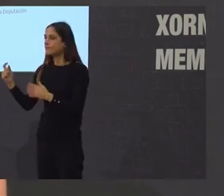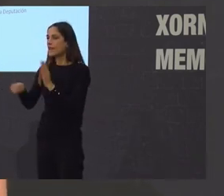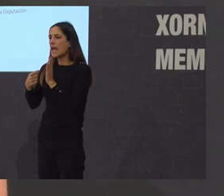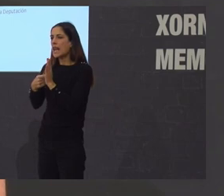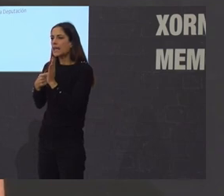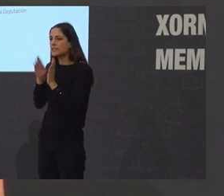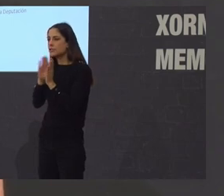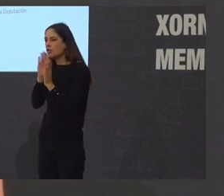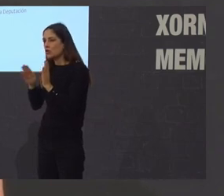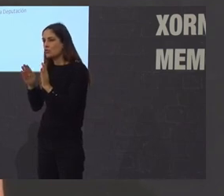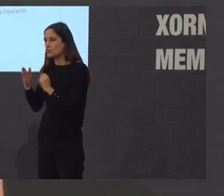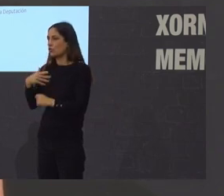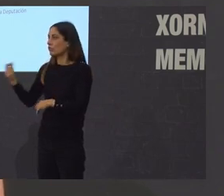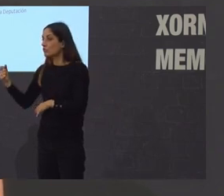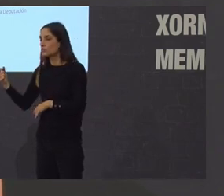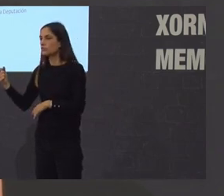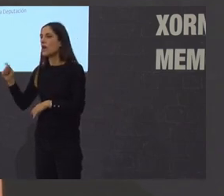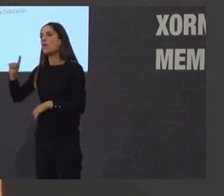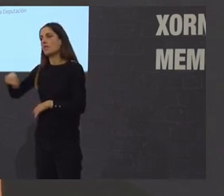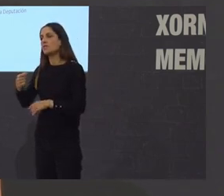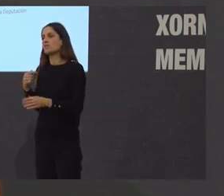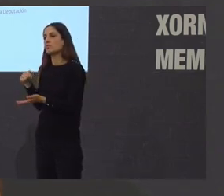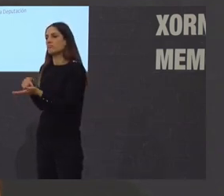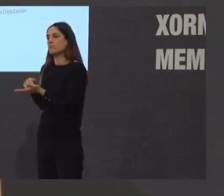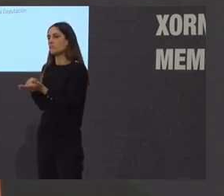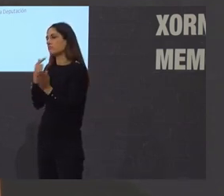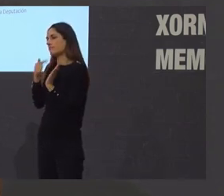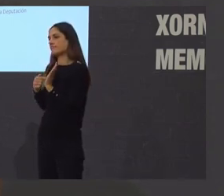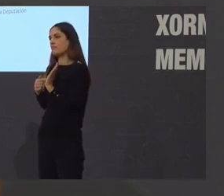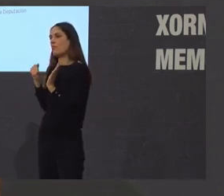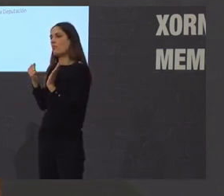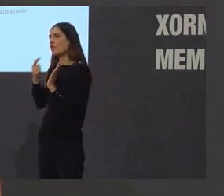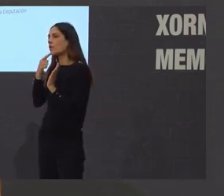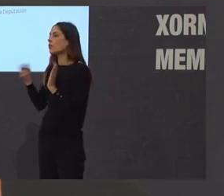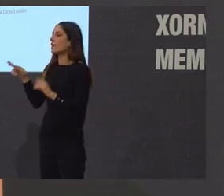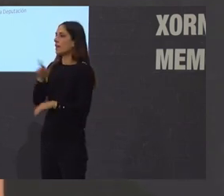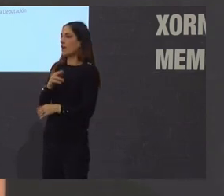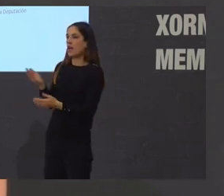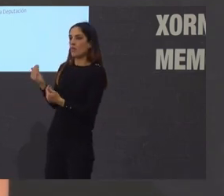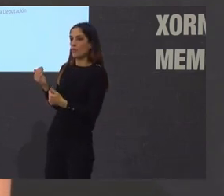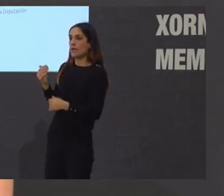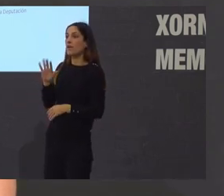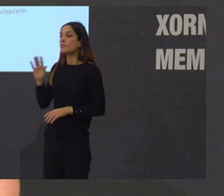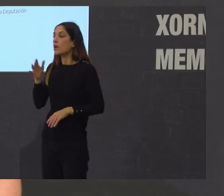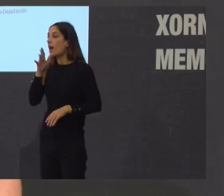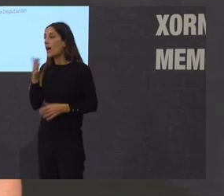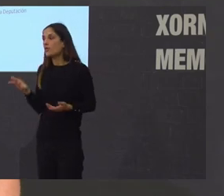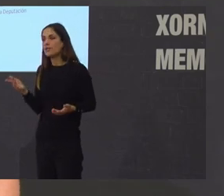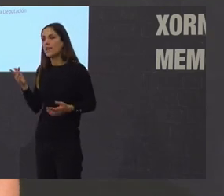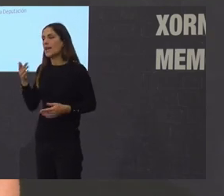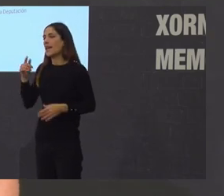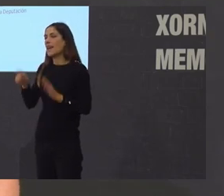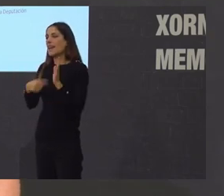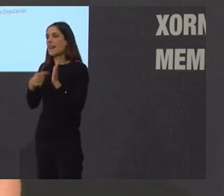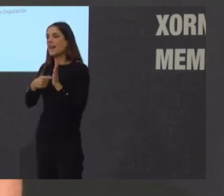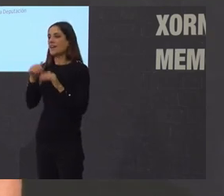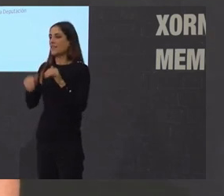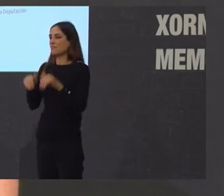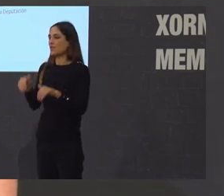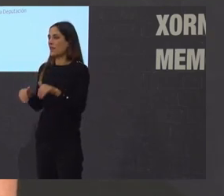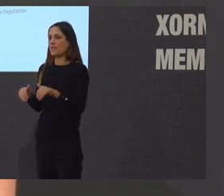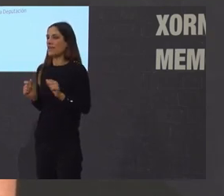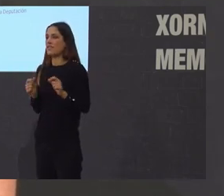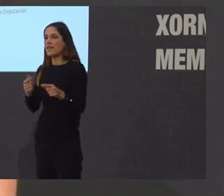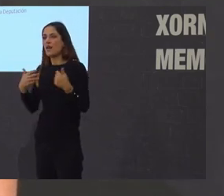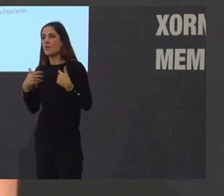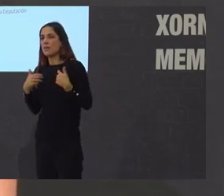paso siguiente es recuperarla. Por eso es importante esto. La ley de memoria democrática no va a dotar de justicia a las víctimas. Y no va a